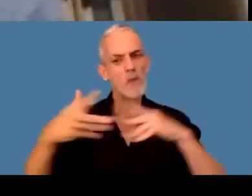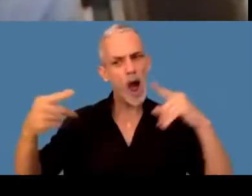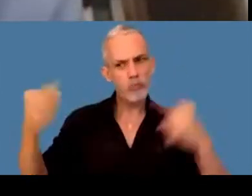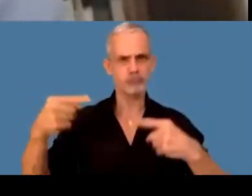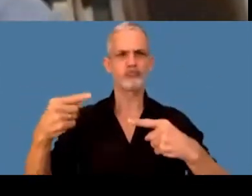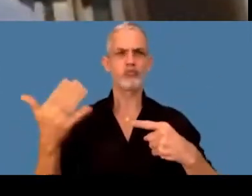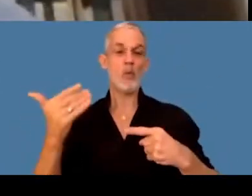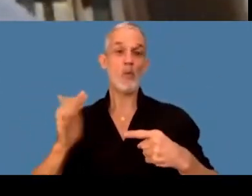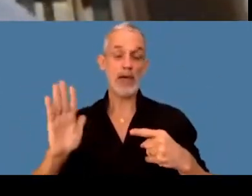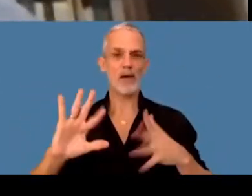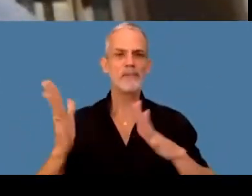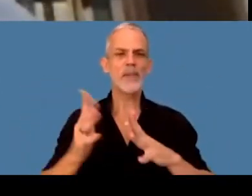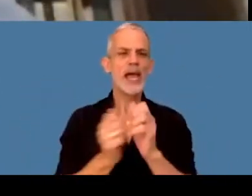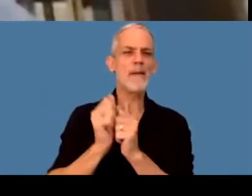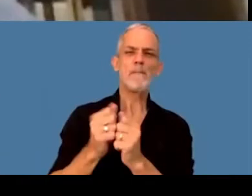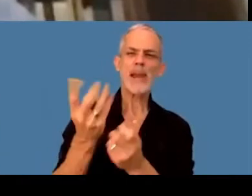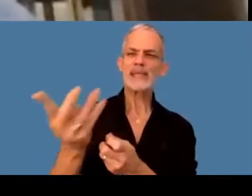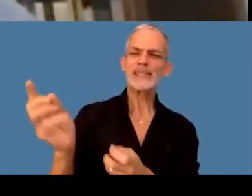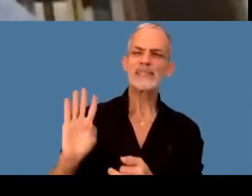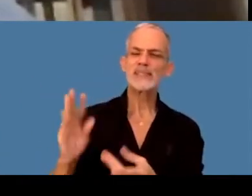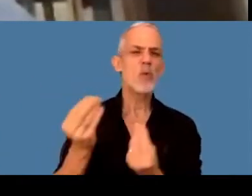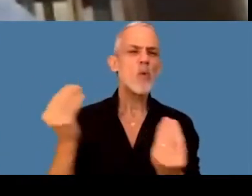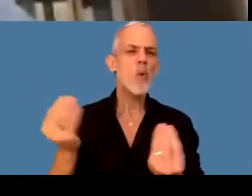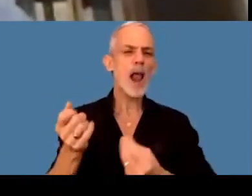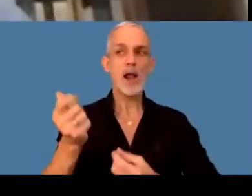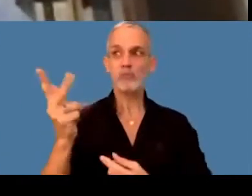¿Qué tipo de empresariado tiene ese